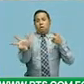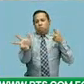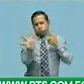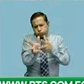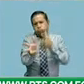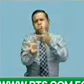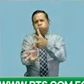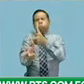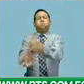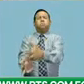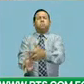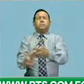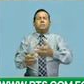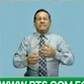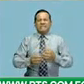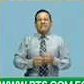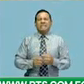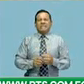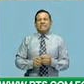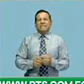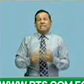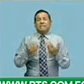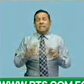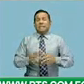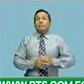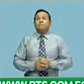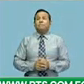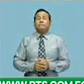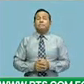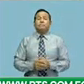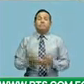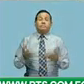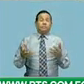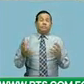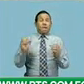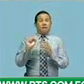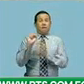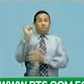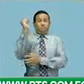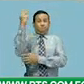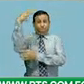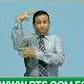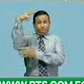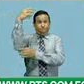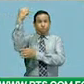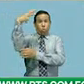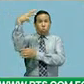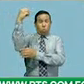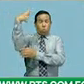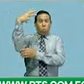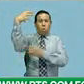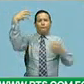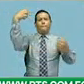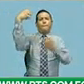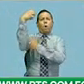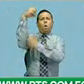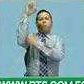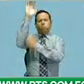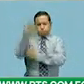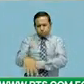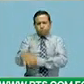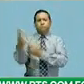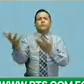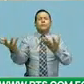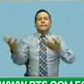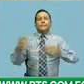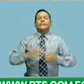además de eso tenemos el funcionamiento de la empresa, el alambrado eléctrico, el poste, son los lo que es visible en lo